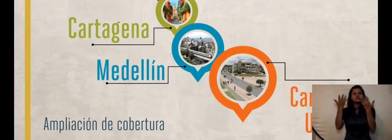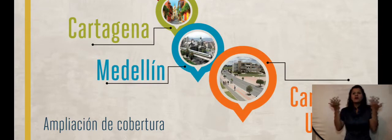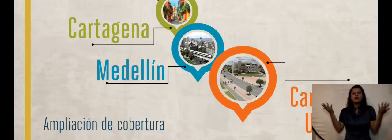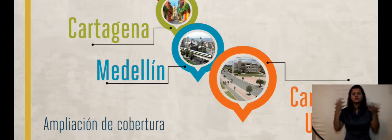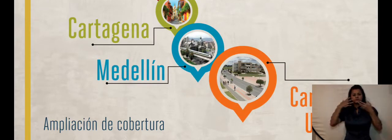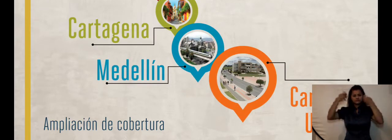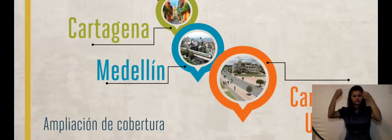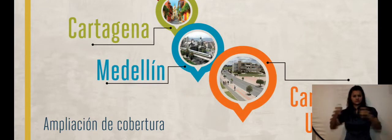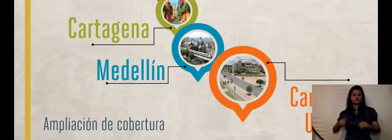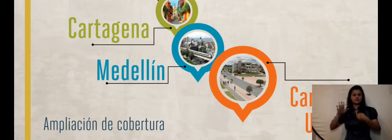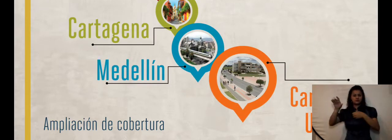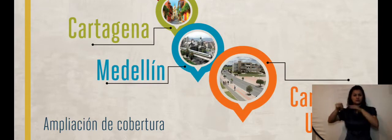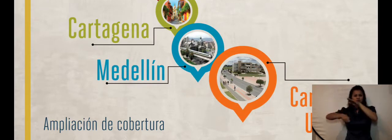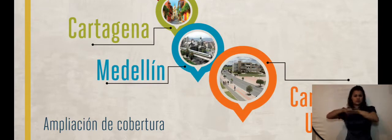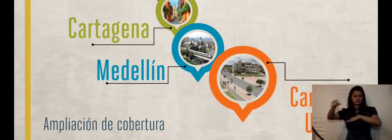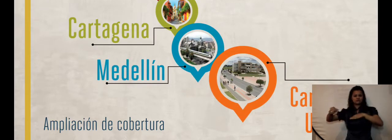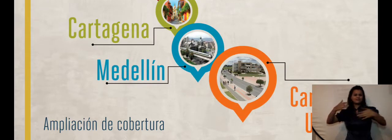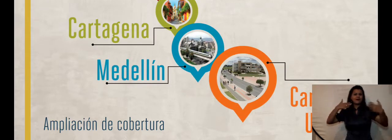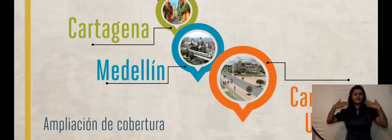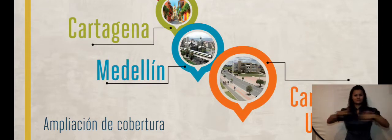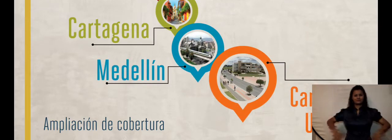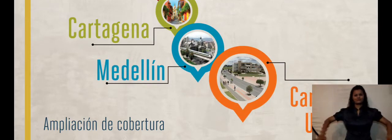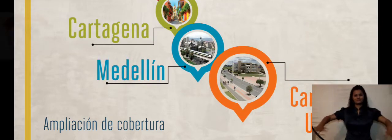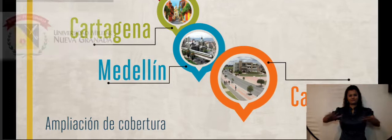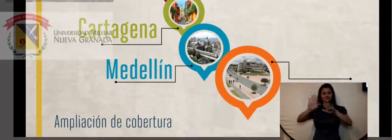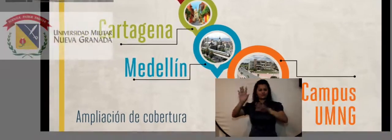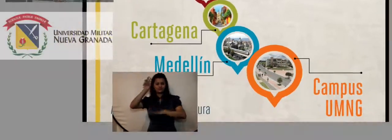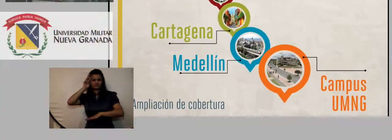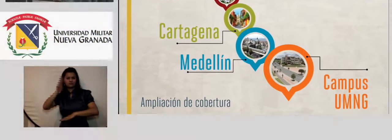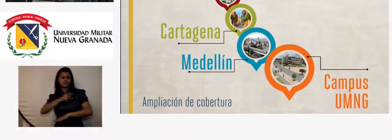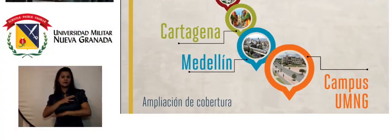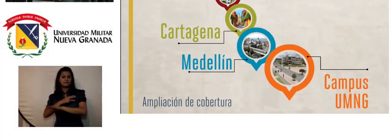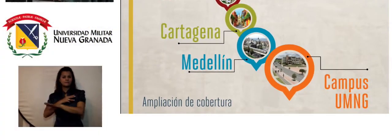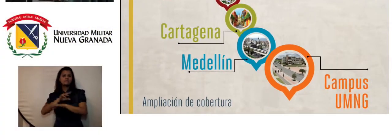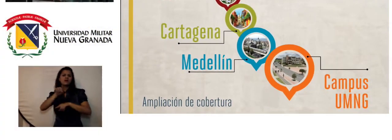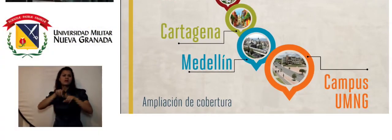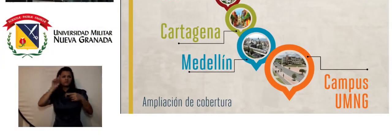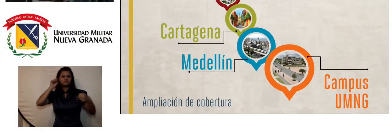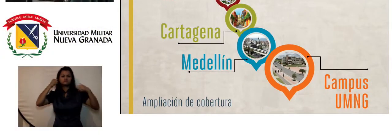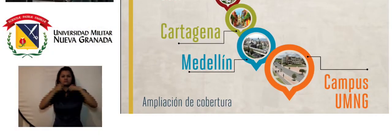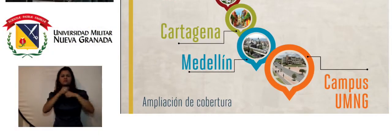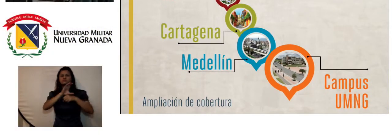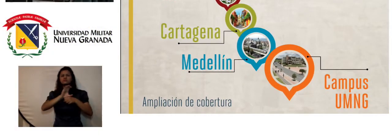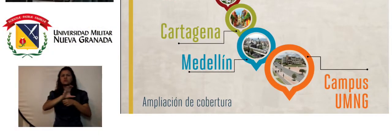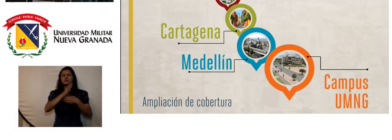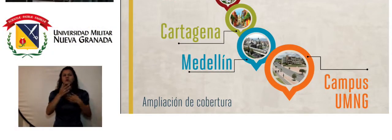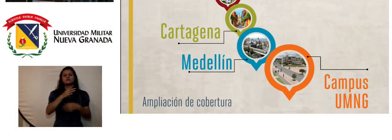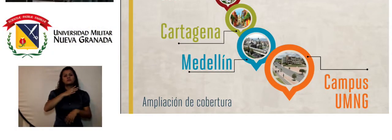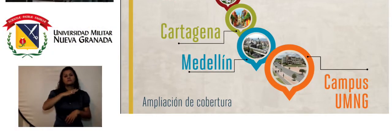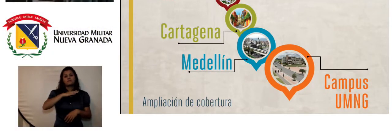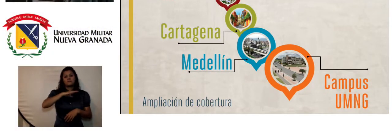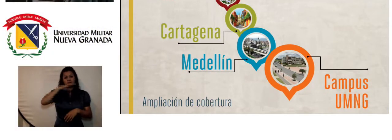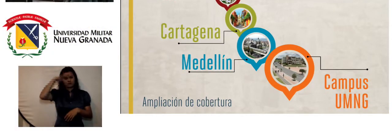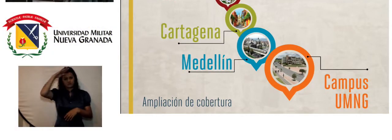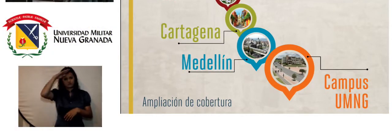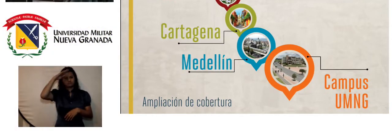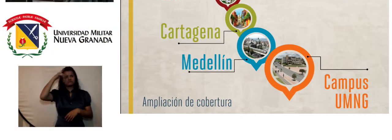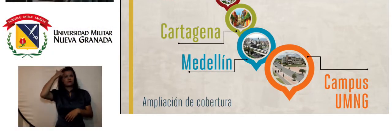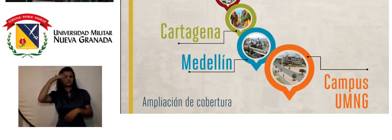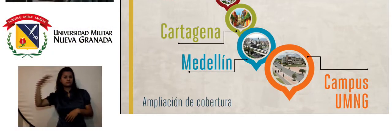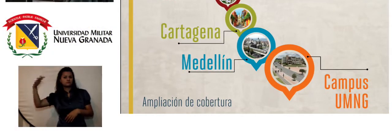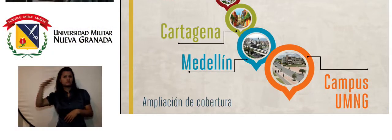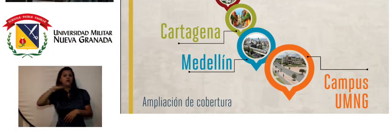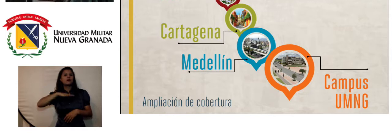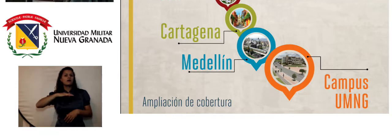sede Cajica Campus Nueva Granada y mediante convenios a ciudades como Medellín Cartagena y Cali con